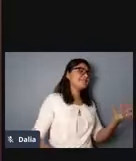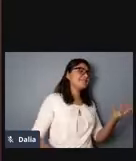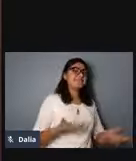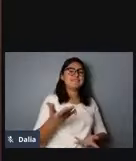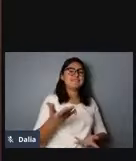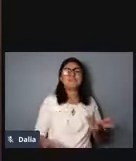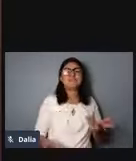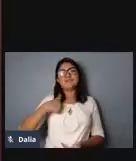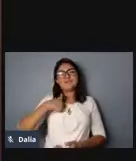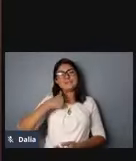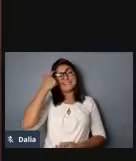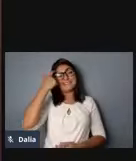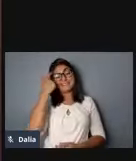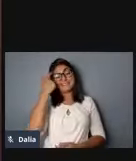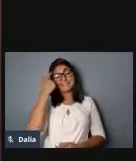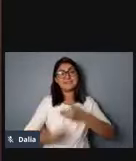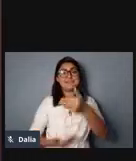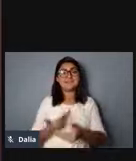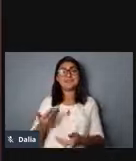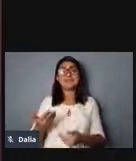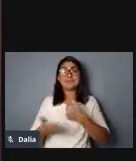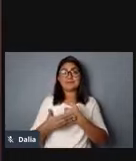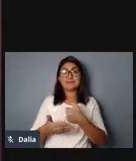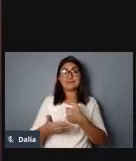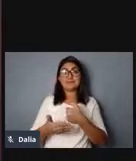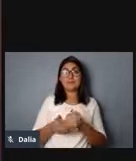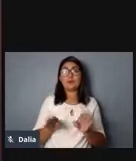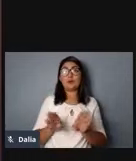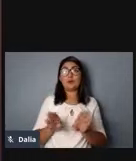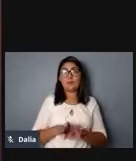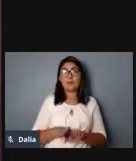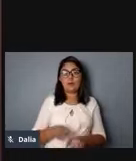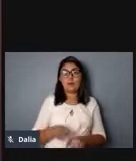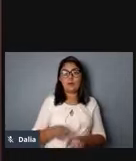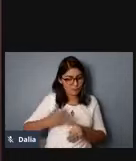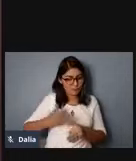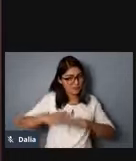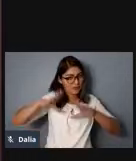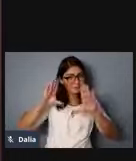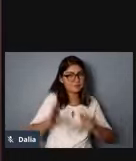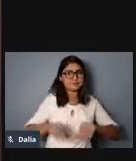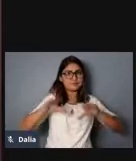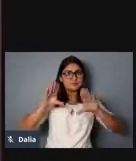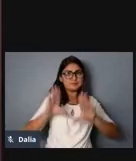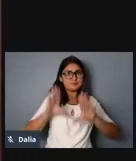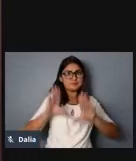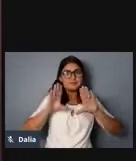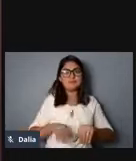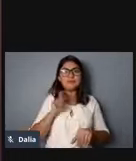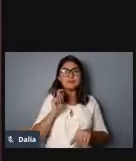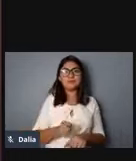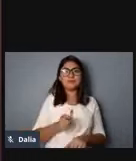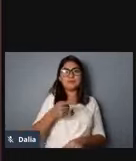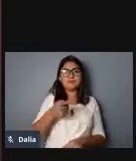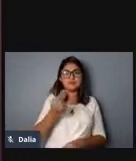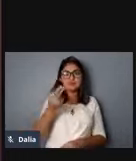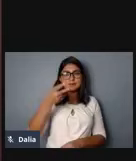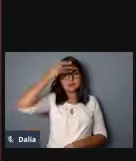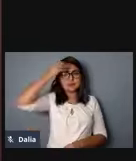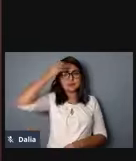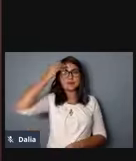ellos deben saber a ciencia cierta cuál es la importancia de que asuman